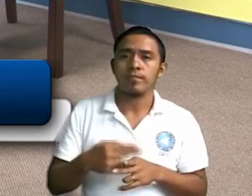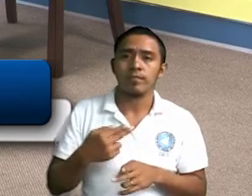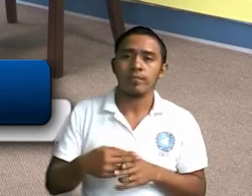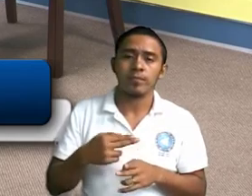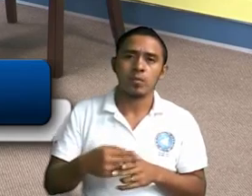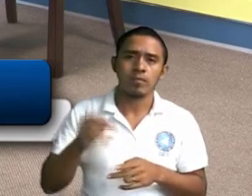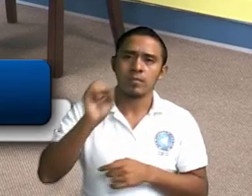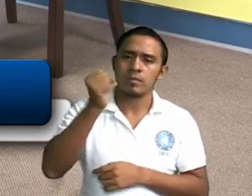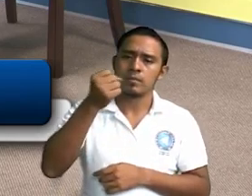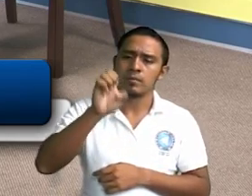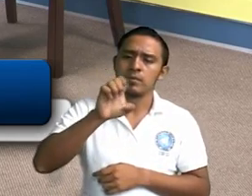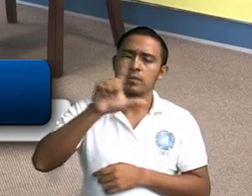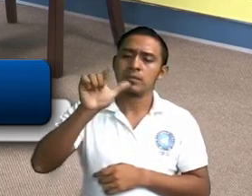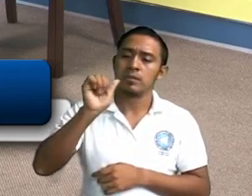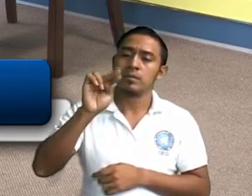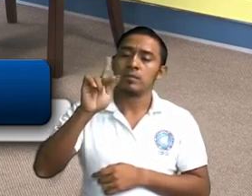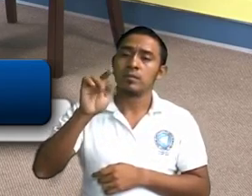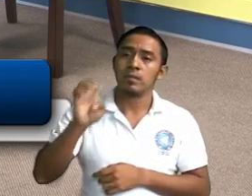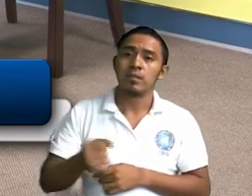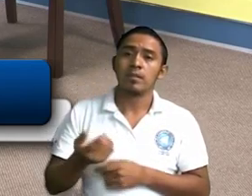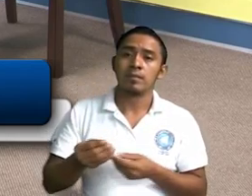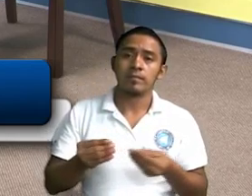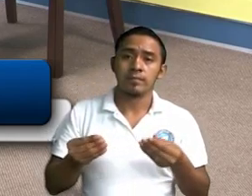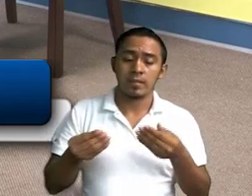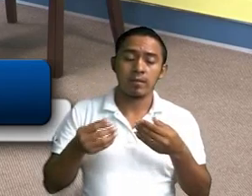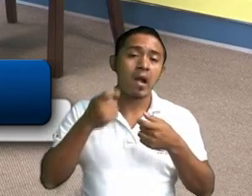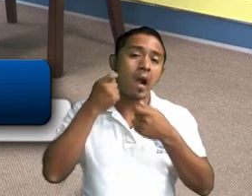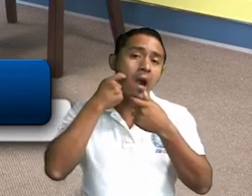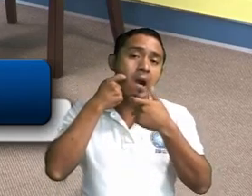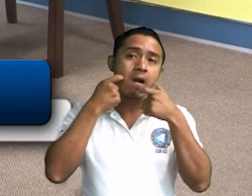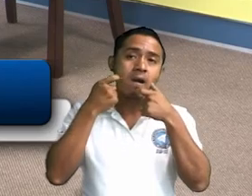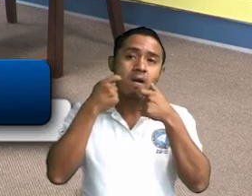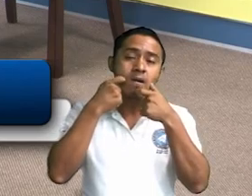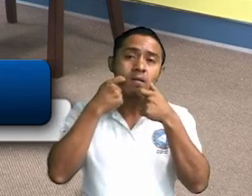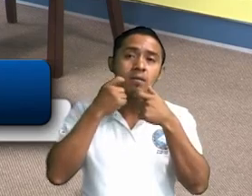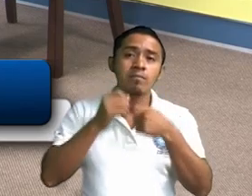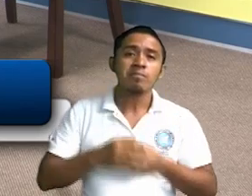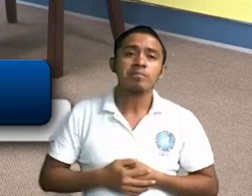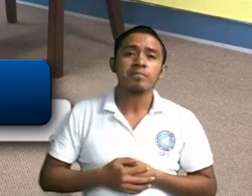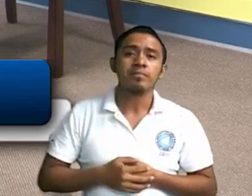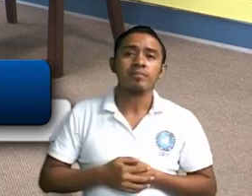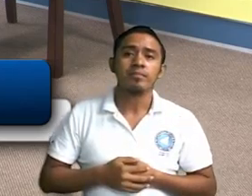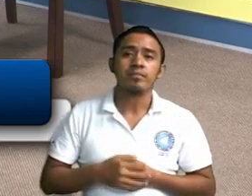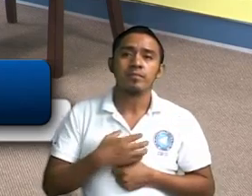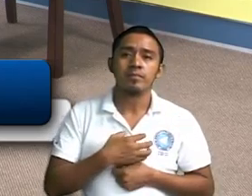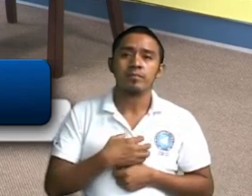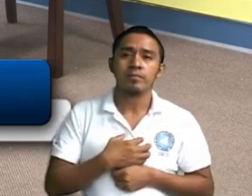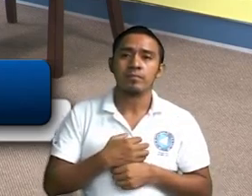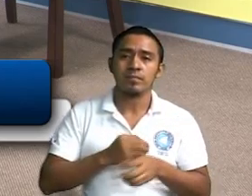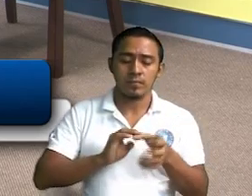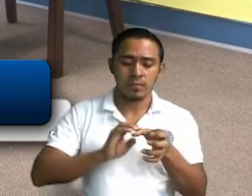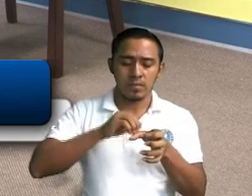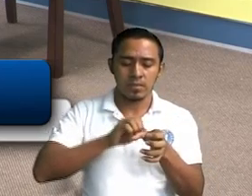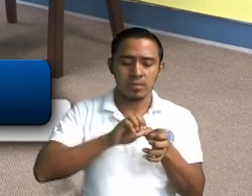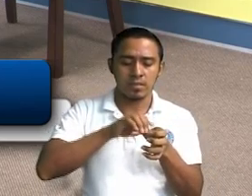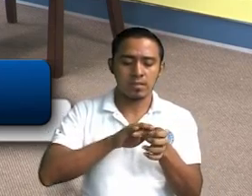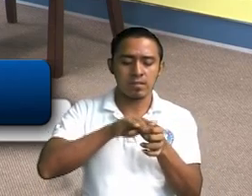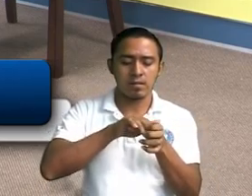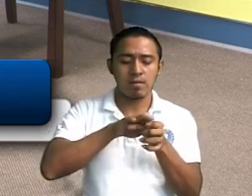sellante de fosas y fisuras que esto lo que hace es que las muelas están tienen superficies rugosas y